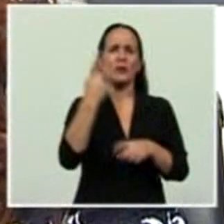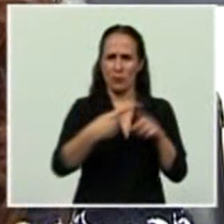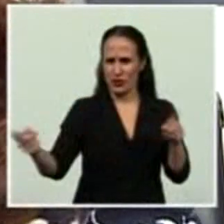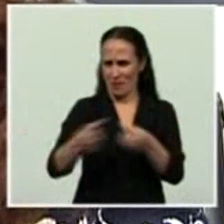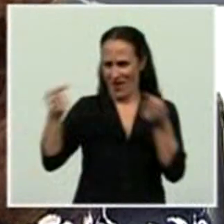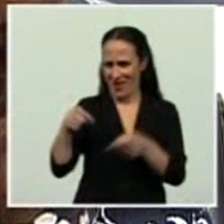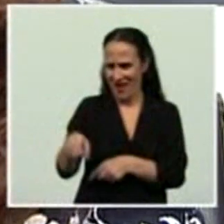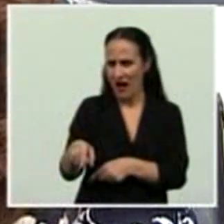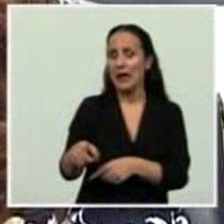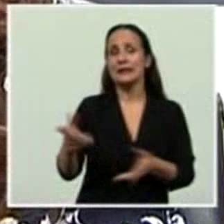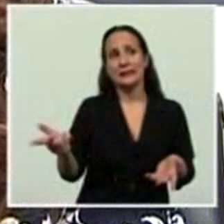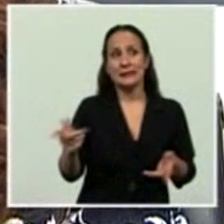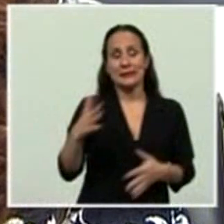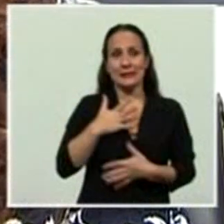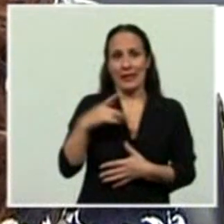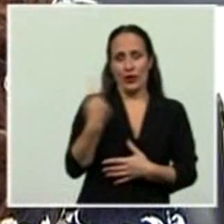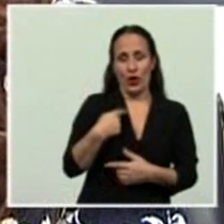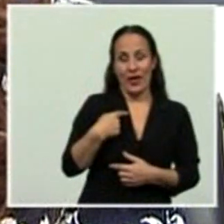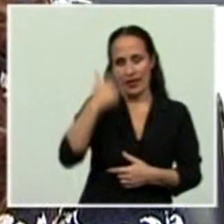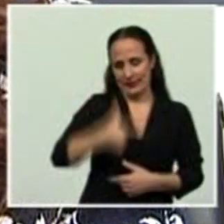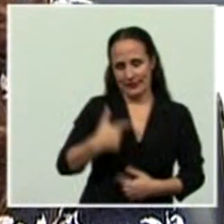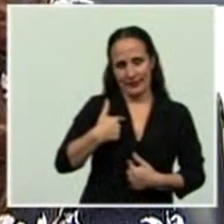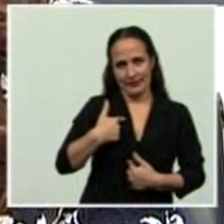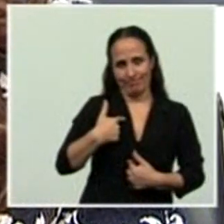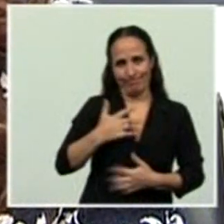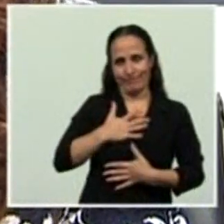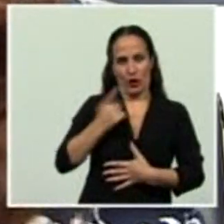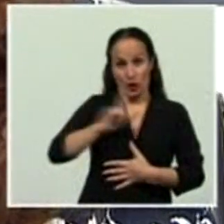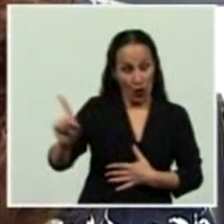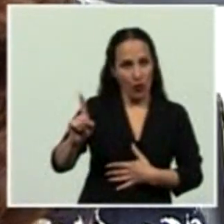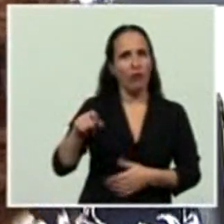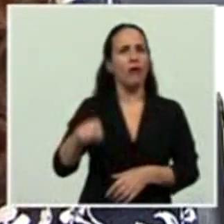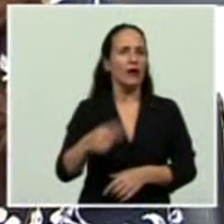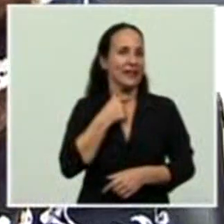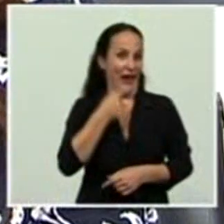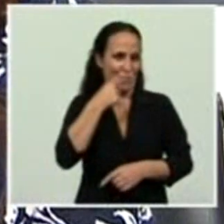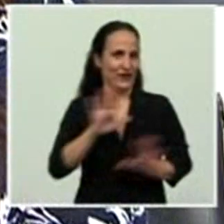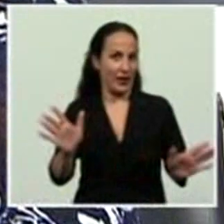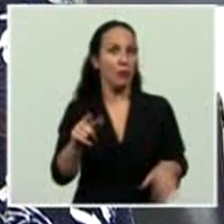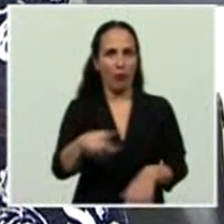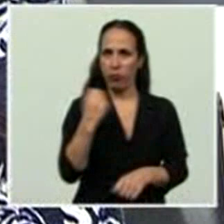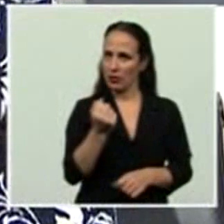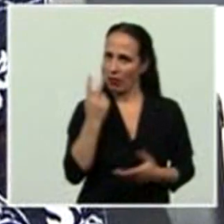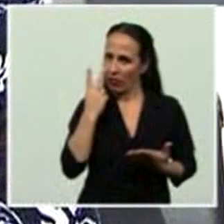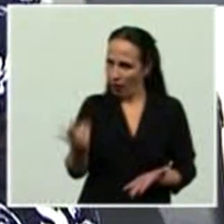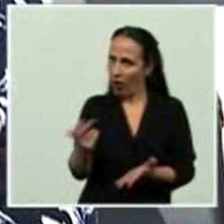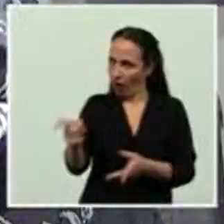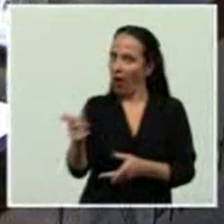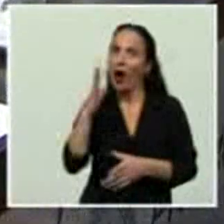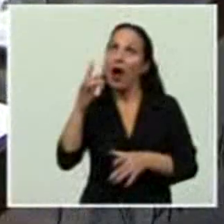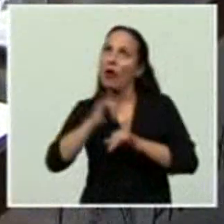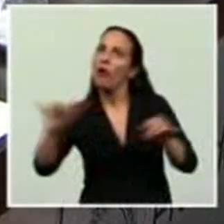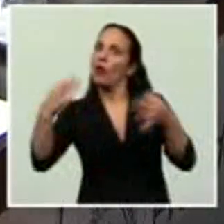semana y que bueno que muchos no nos quiere a mí en particular y quiero finalizar con eso porque también es bueno reconocer cuando sacan algo bueno voy a